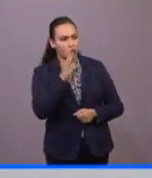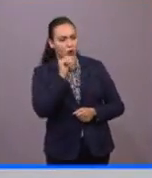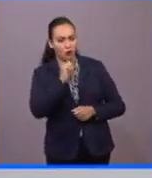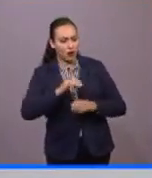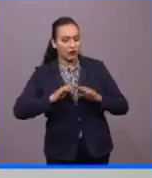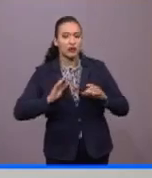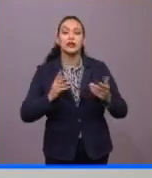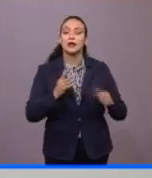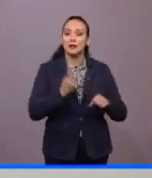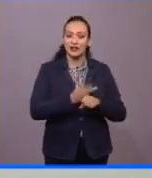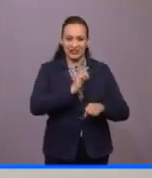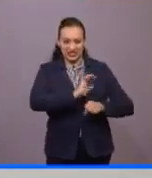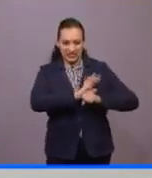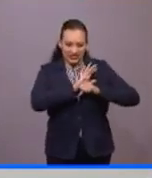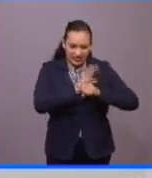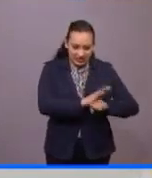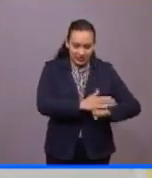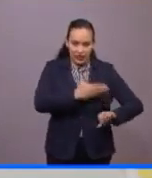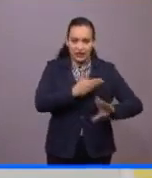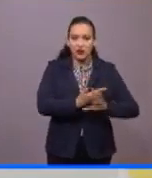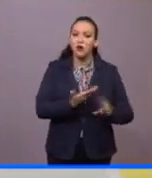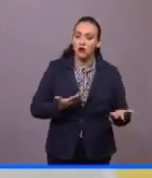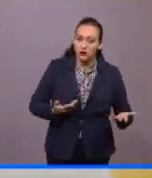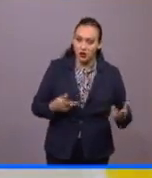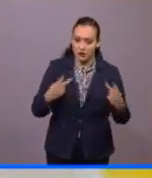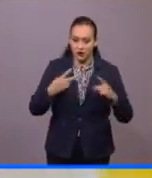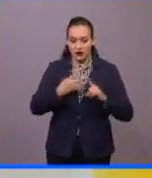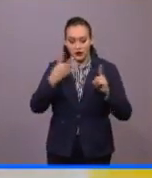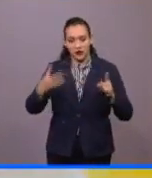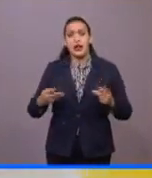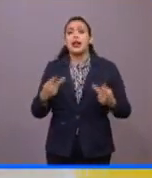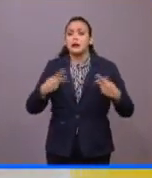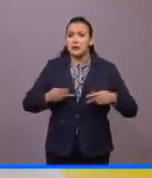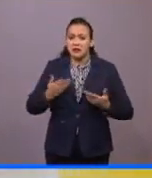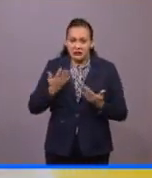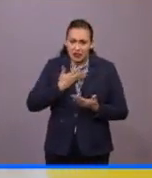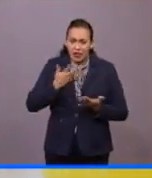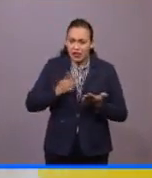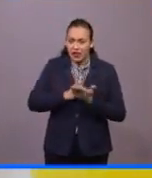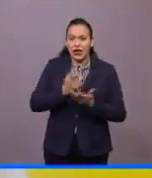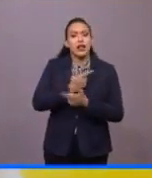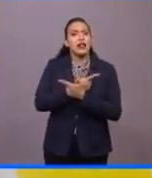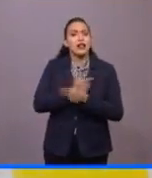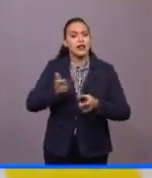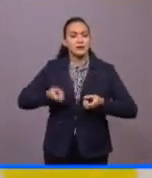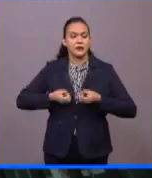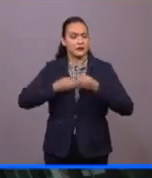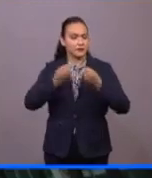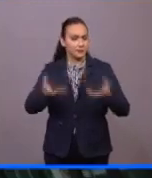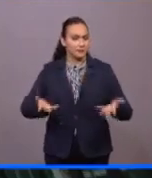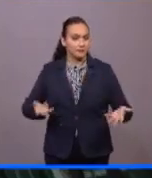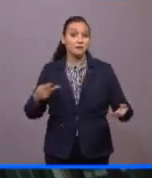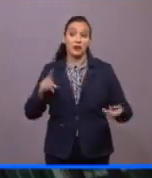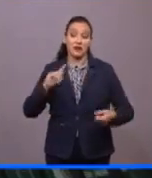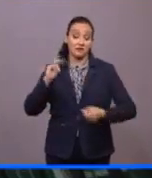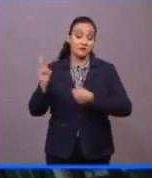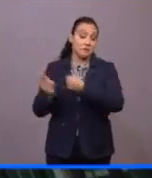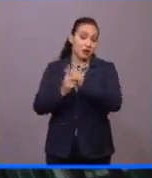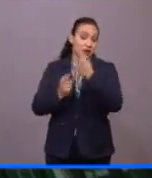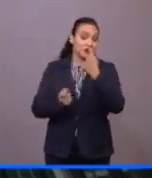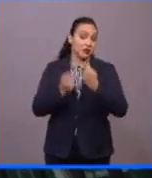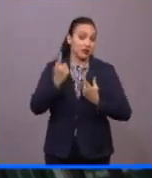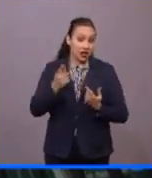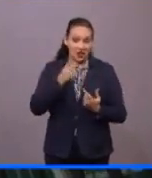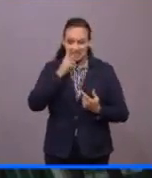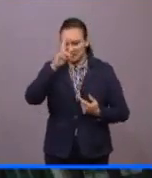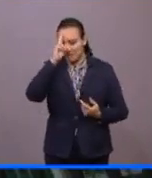y violencia, además de impedir el ejercicio del derecho de acceso a la información y la libertad de expresión. Ante esto,